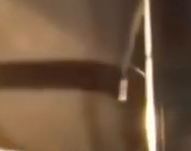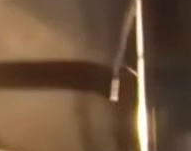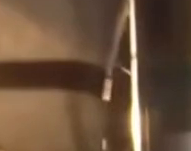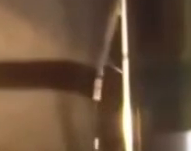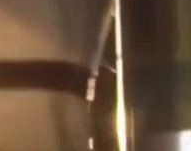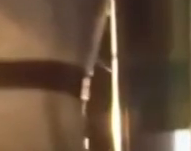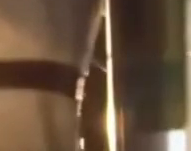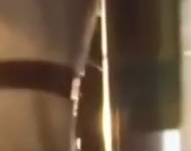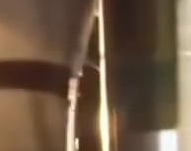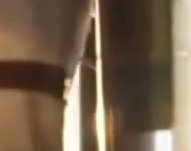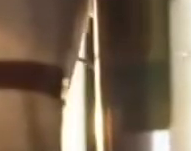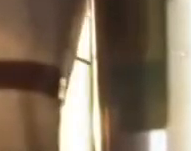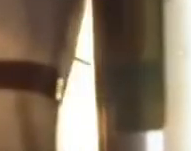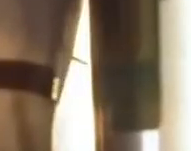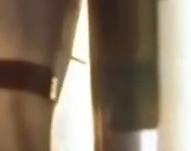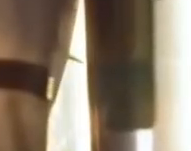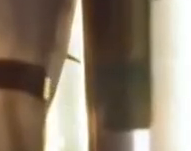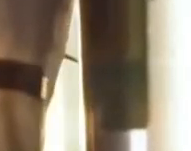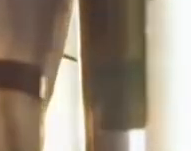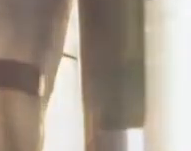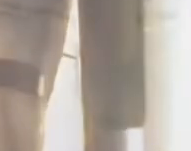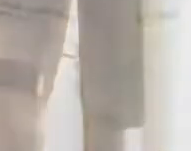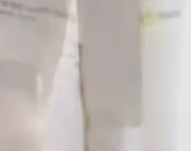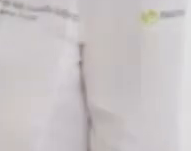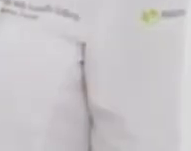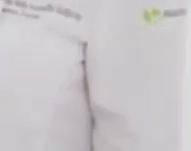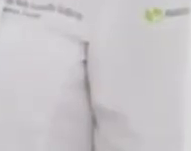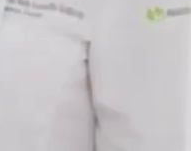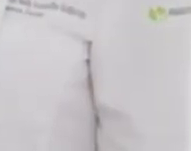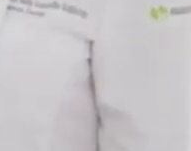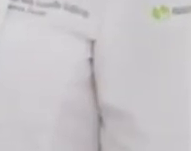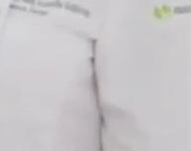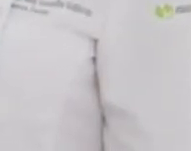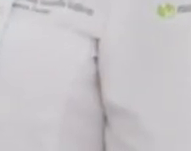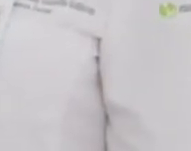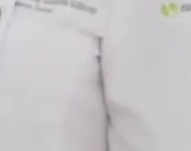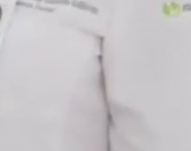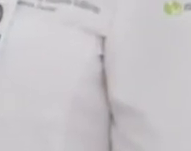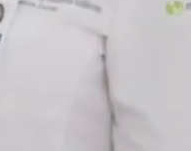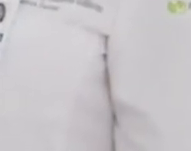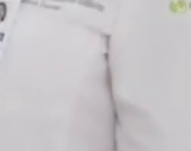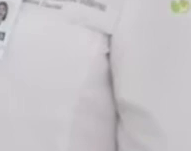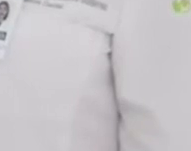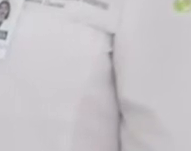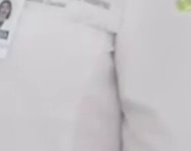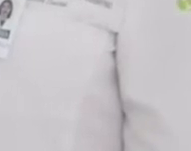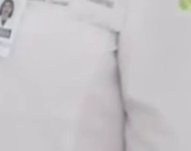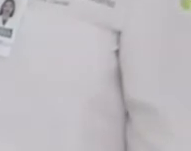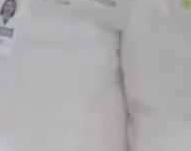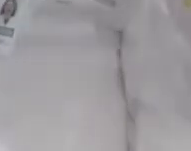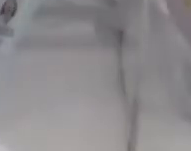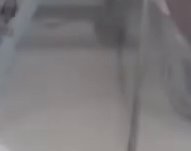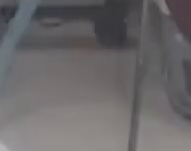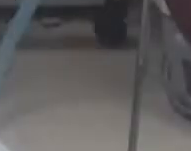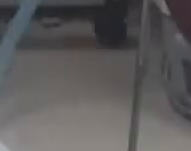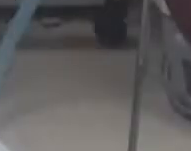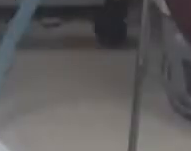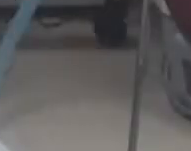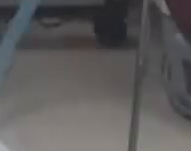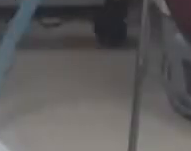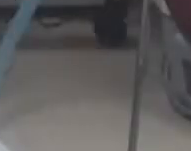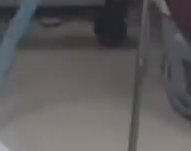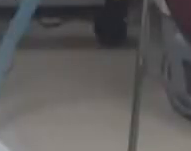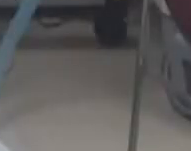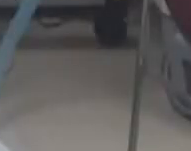¿Cuántas horas sin dormir suena el reloj? Ya es tiempo de partir una misión. Alguien